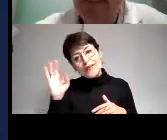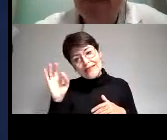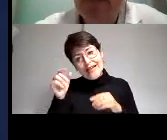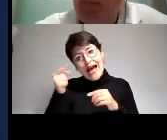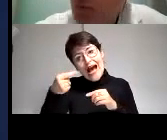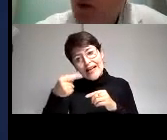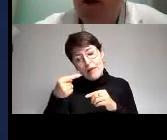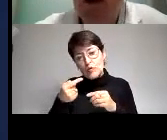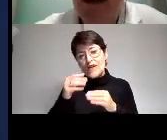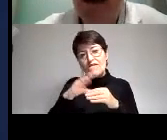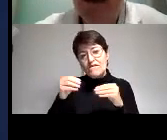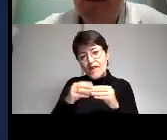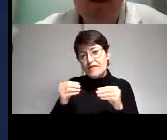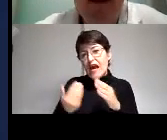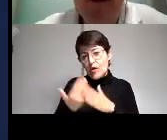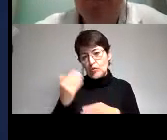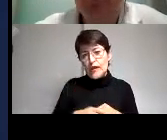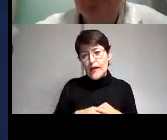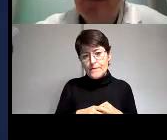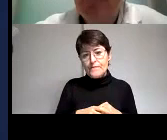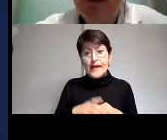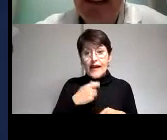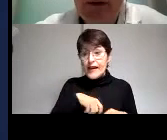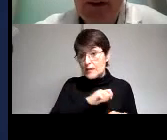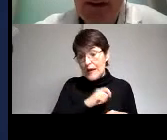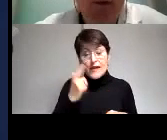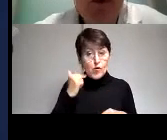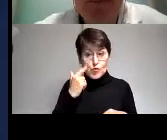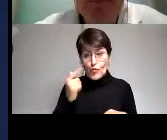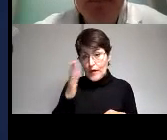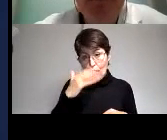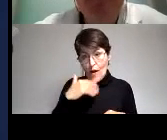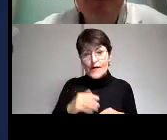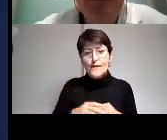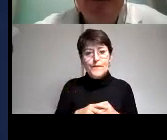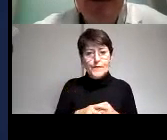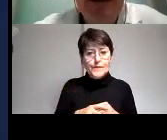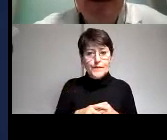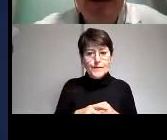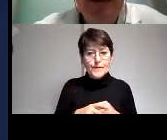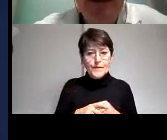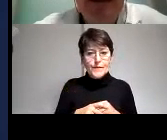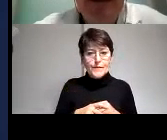día. Estamos muy lejos, en la población española estamos bastante lejos de este punto.